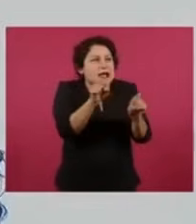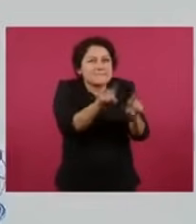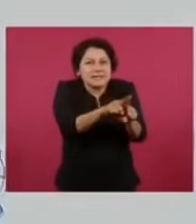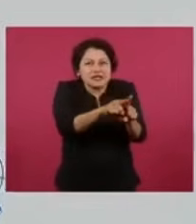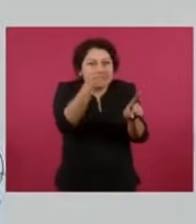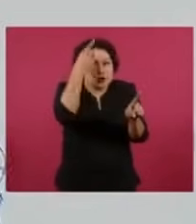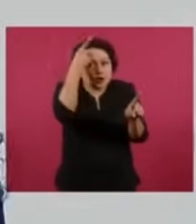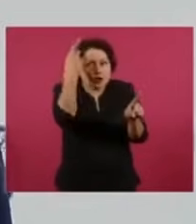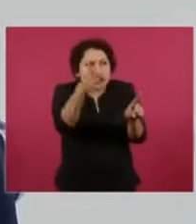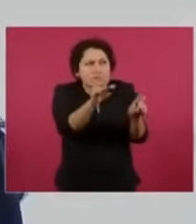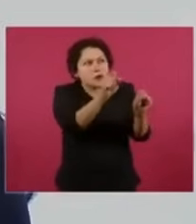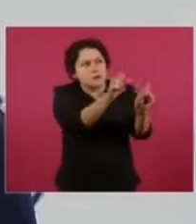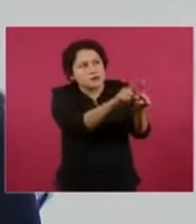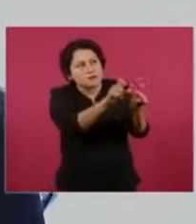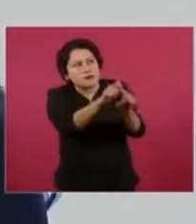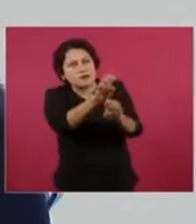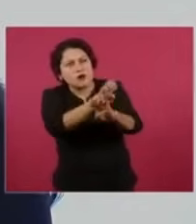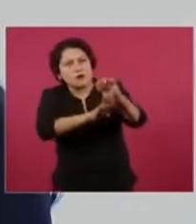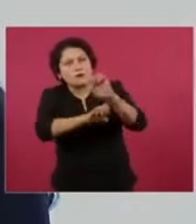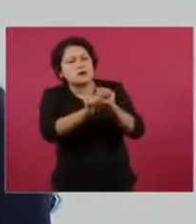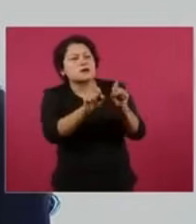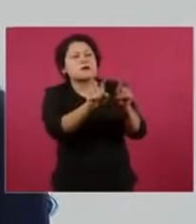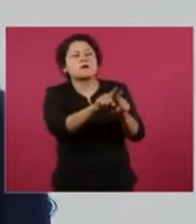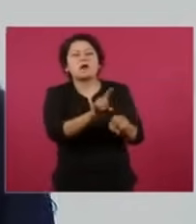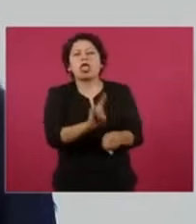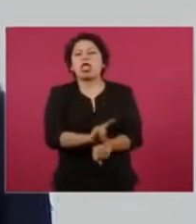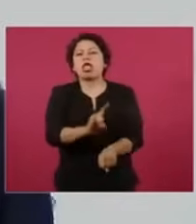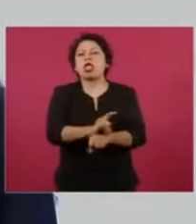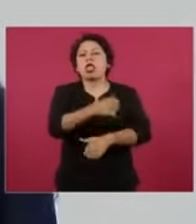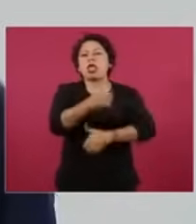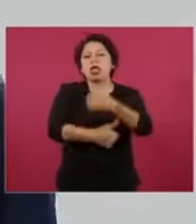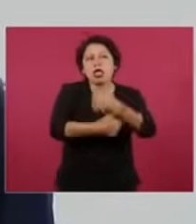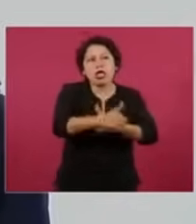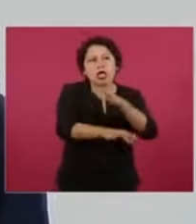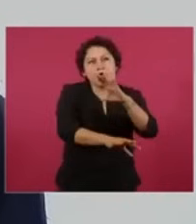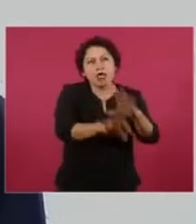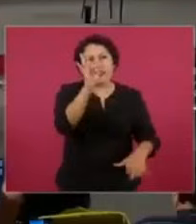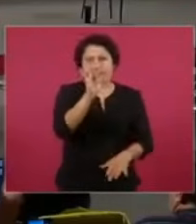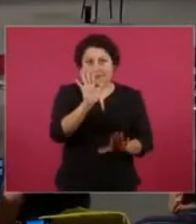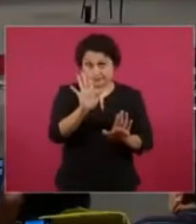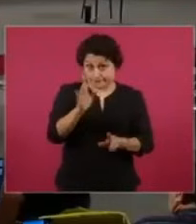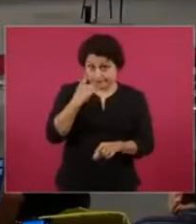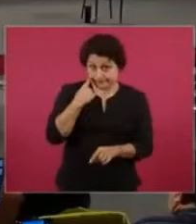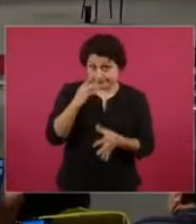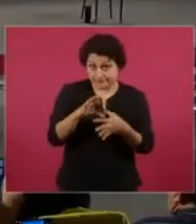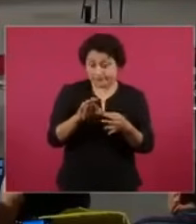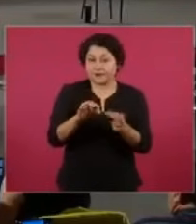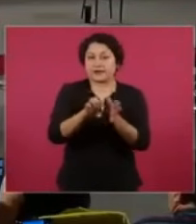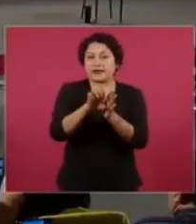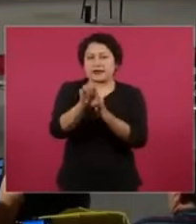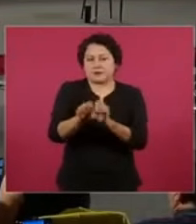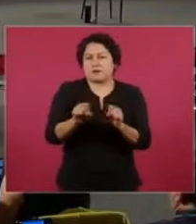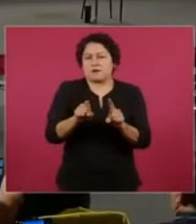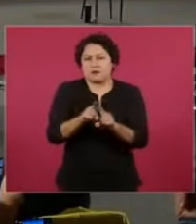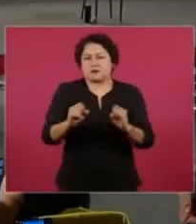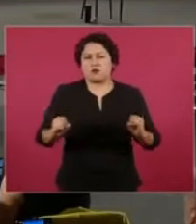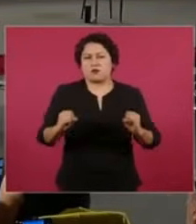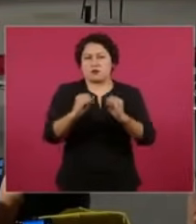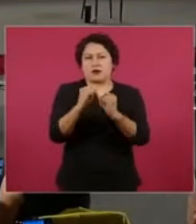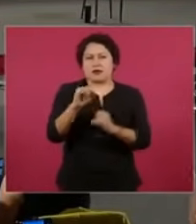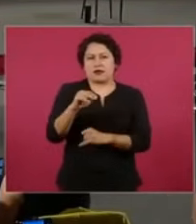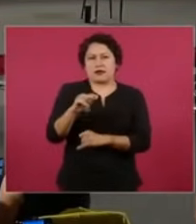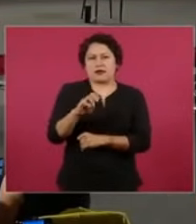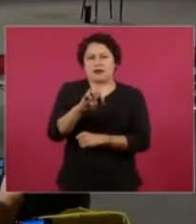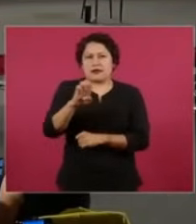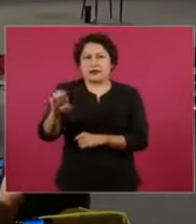refrescarles un poco la memoria, una de las beneficiadas del Instituto para la Evaluación Educativa fue